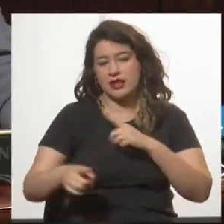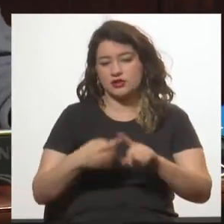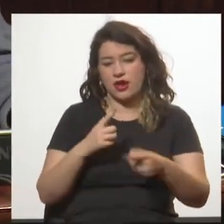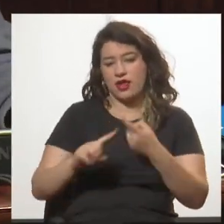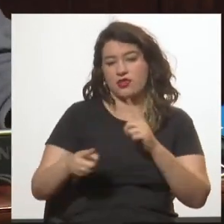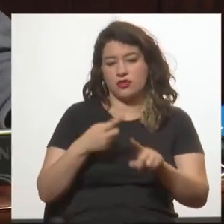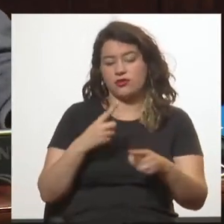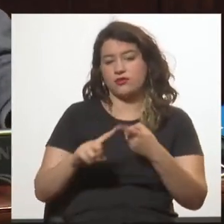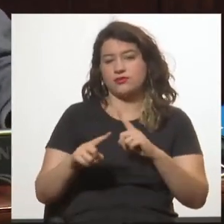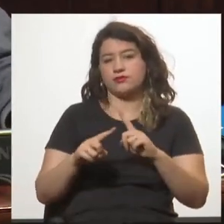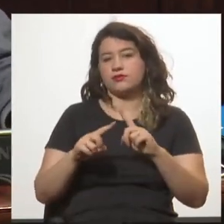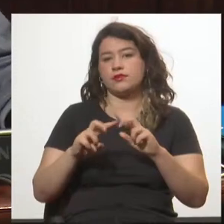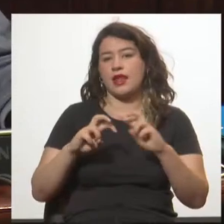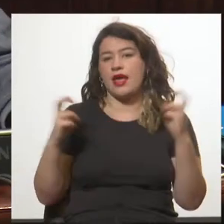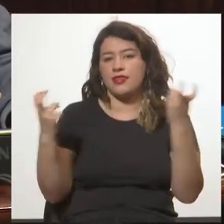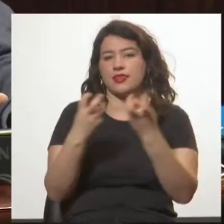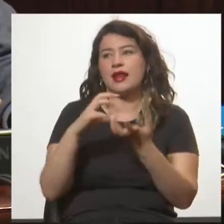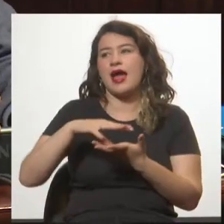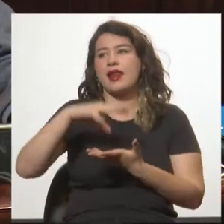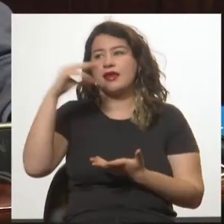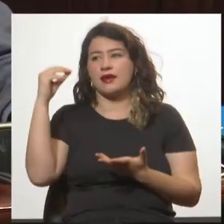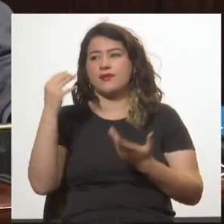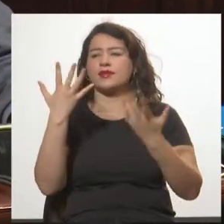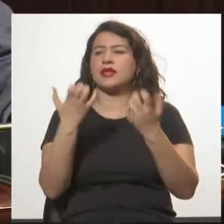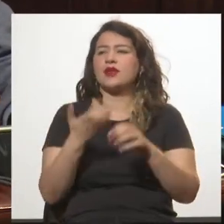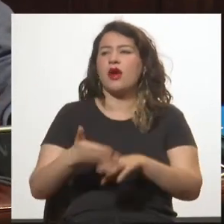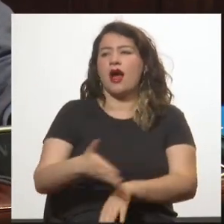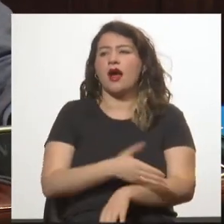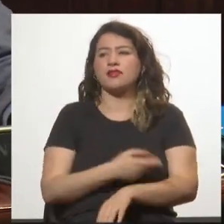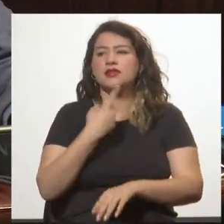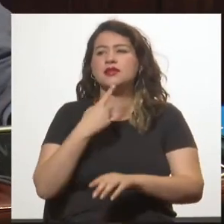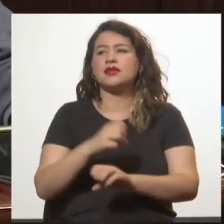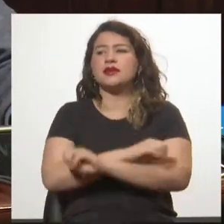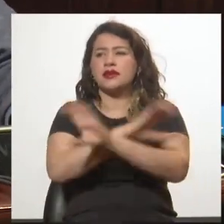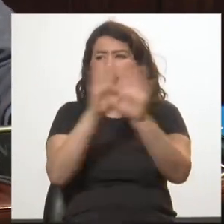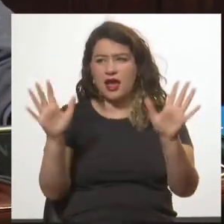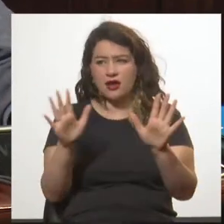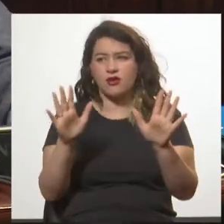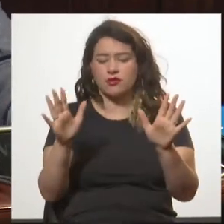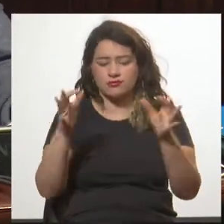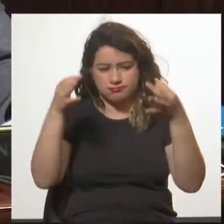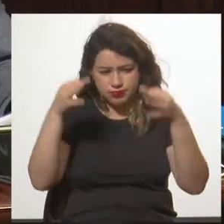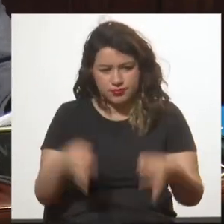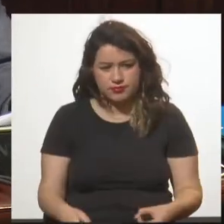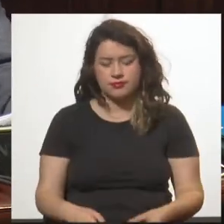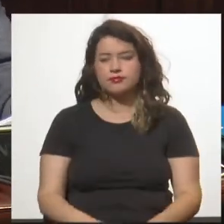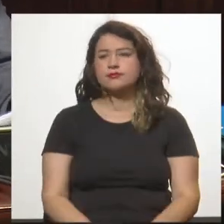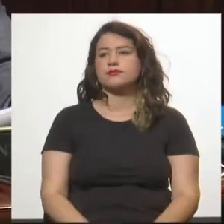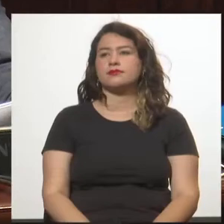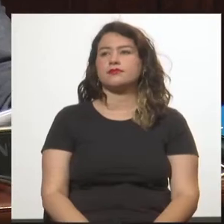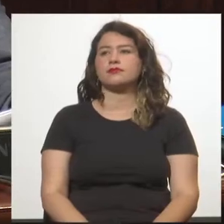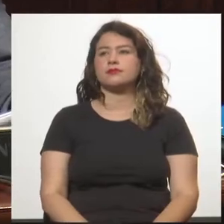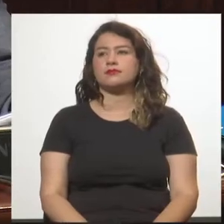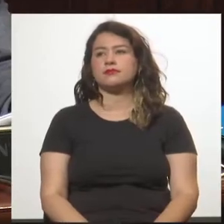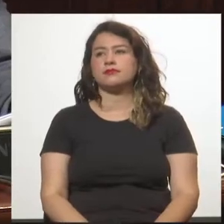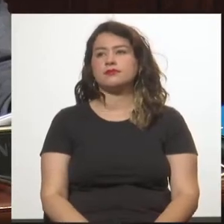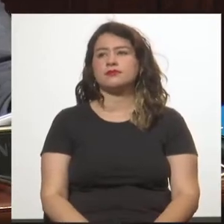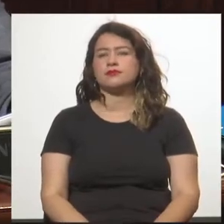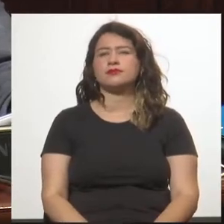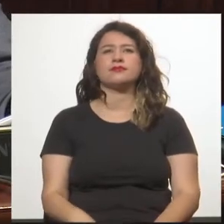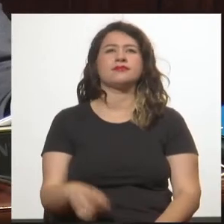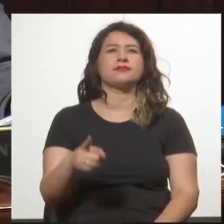arena pero quiero comenzar haciendo algunas aclaraciones absolutamente pertinentes se ha